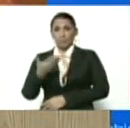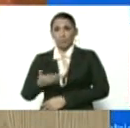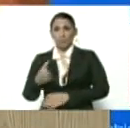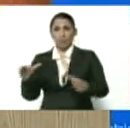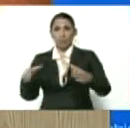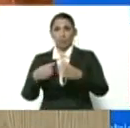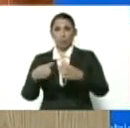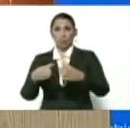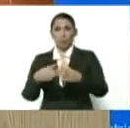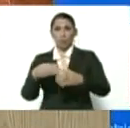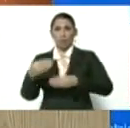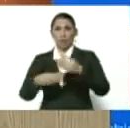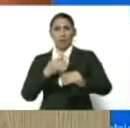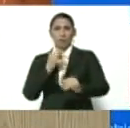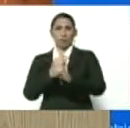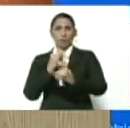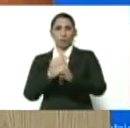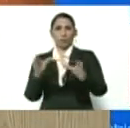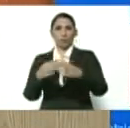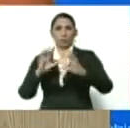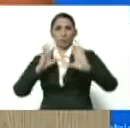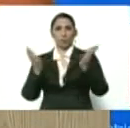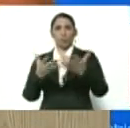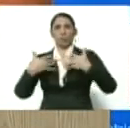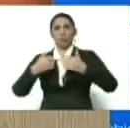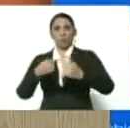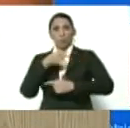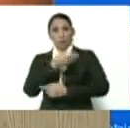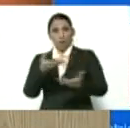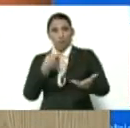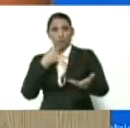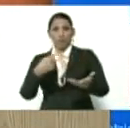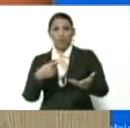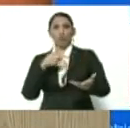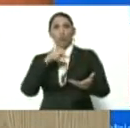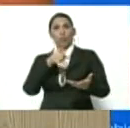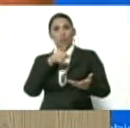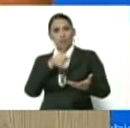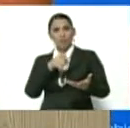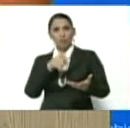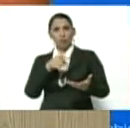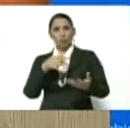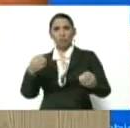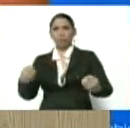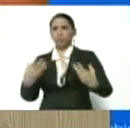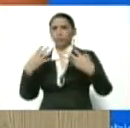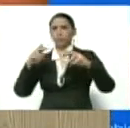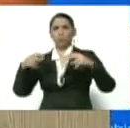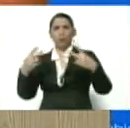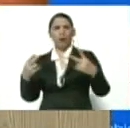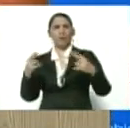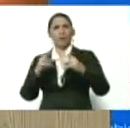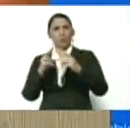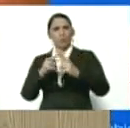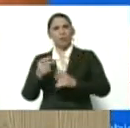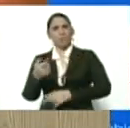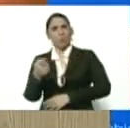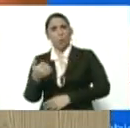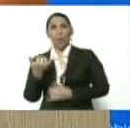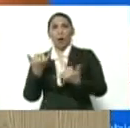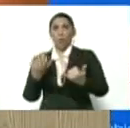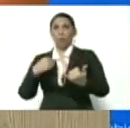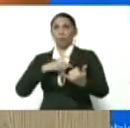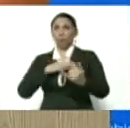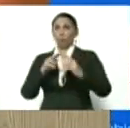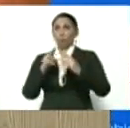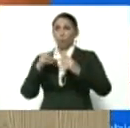está realizando la Organización Mundial de la Salud. Ellos lo han dicho, esto es un virus muy nuevo, conocíamos muy poco, ahora conocemos